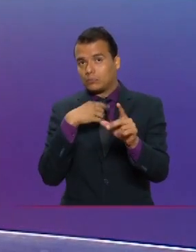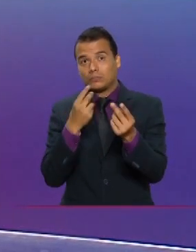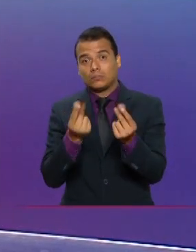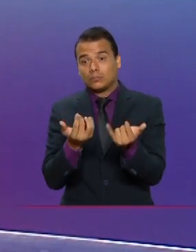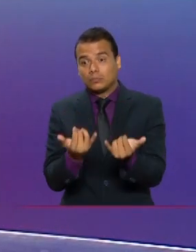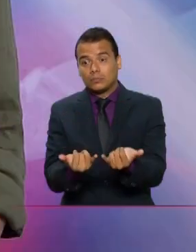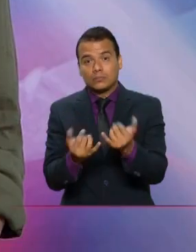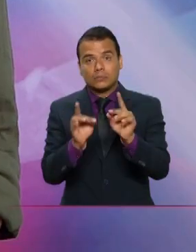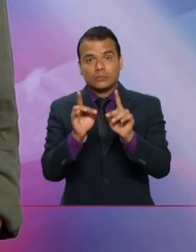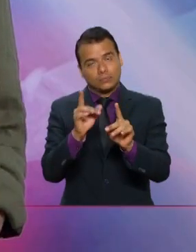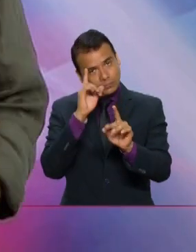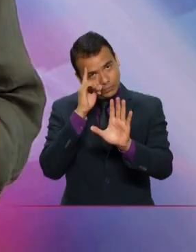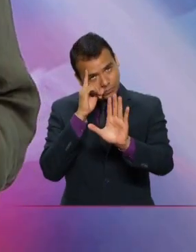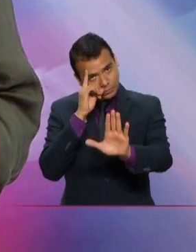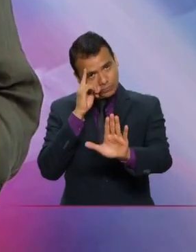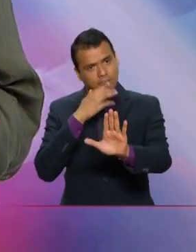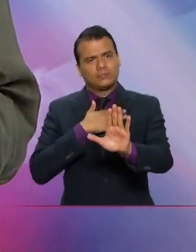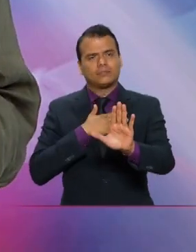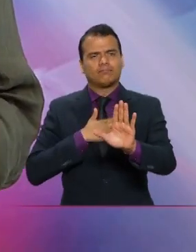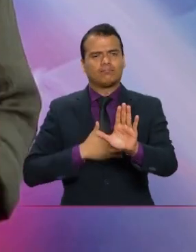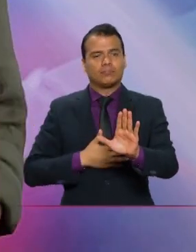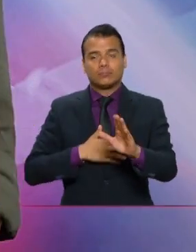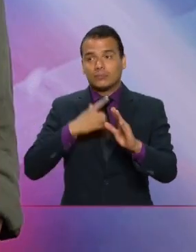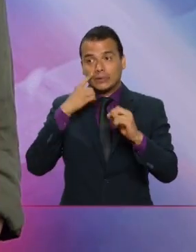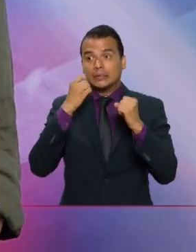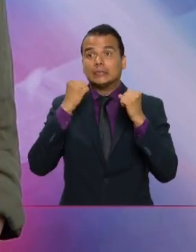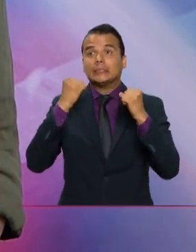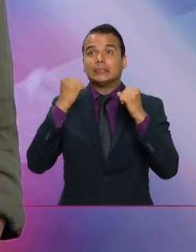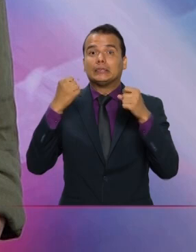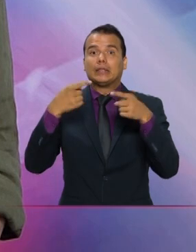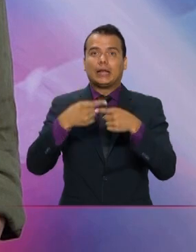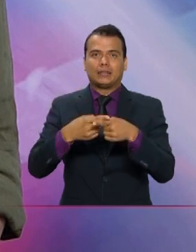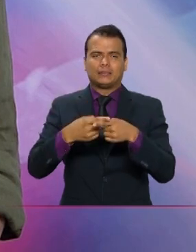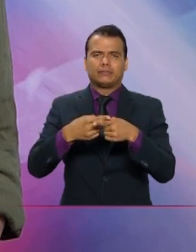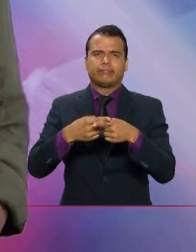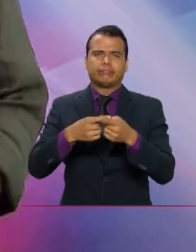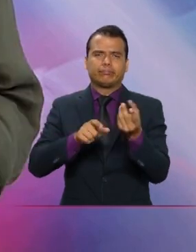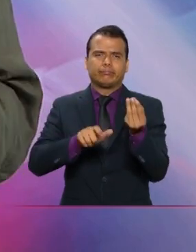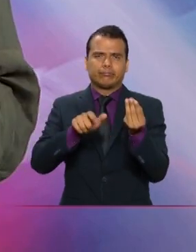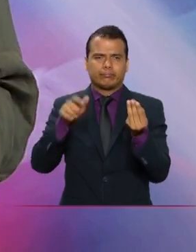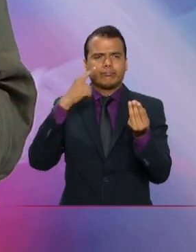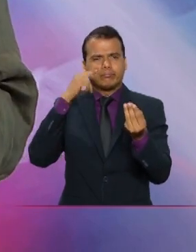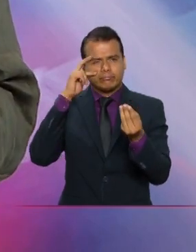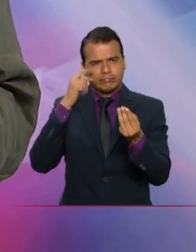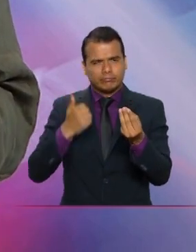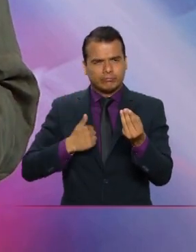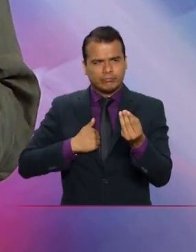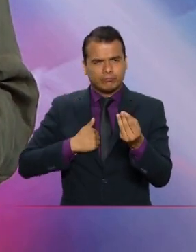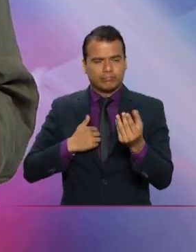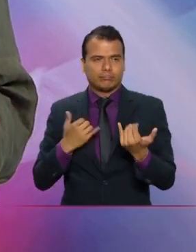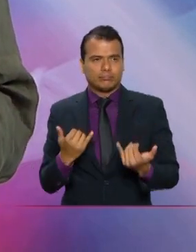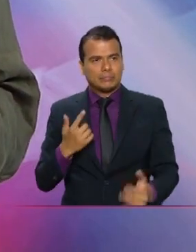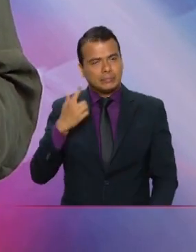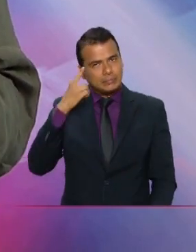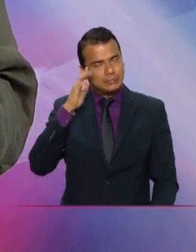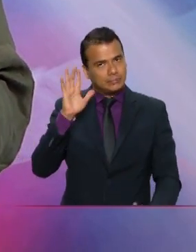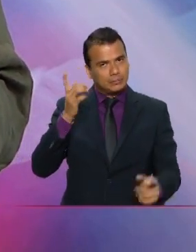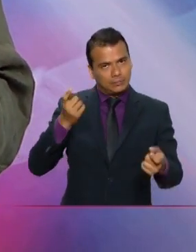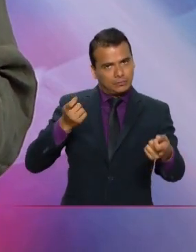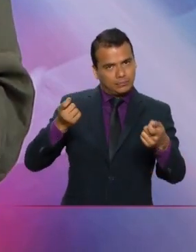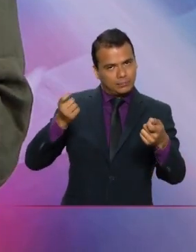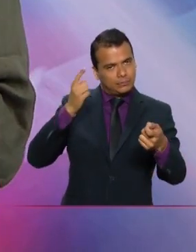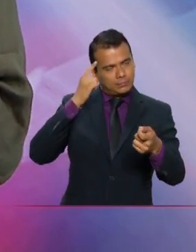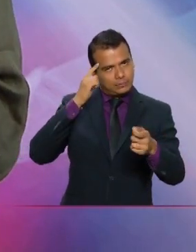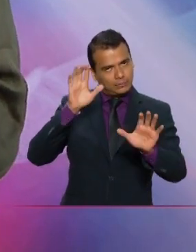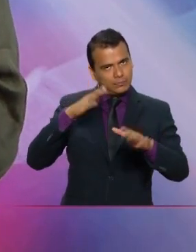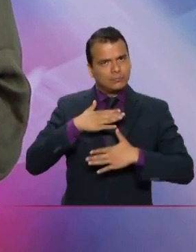muy rápidas. Claro, el sentido de urgencia es una herramienta que utilizan los ciberdelincuentes. Entonces, ante ese sentido de urgencia es mejor abstenerse, pensar dos